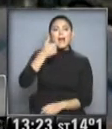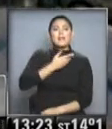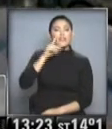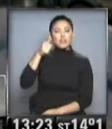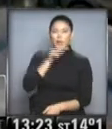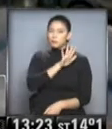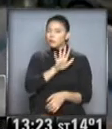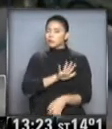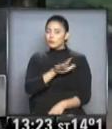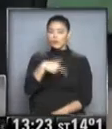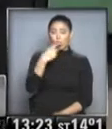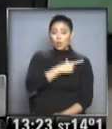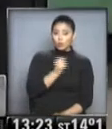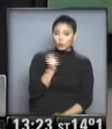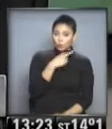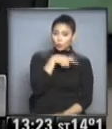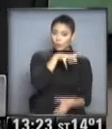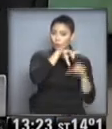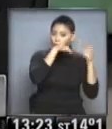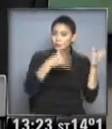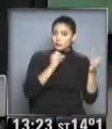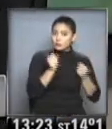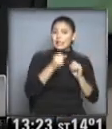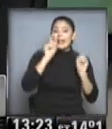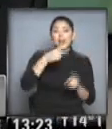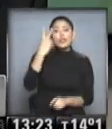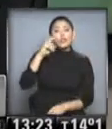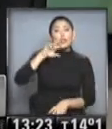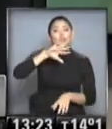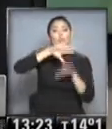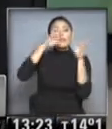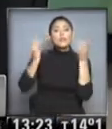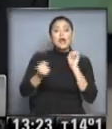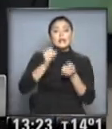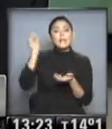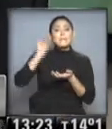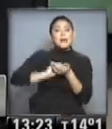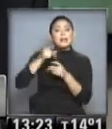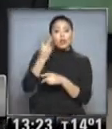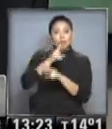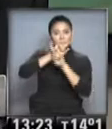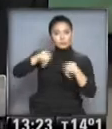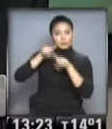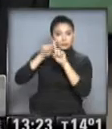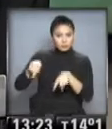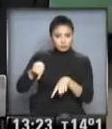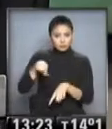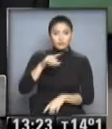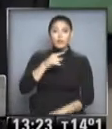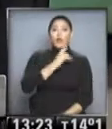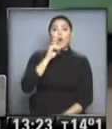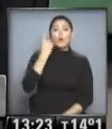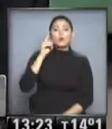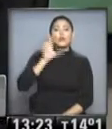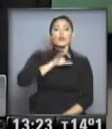dueño de este boliche al tiene otros dos boliches más que han sufrido clausuras hay ramírez y mojo se llaman estos boliches al está en la zona